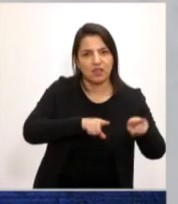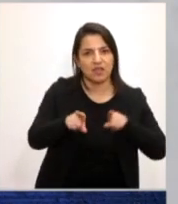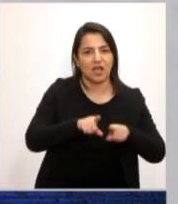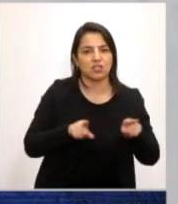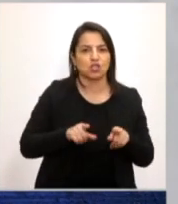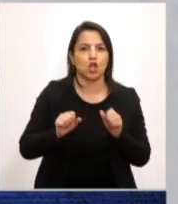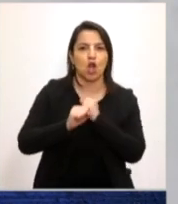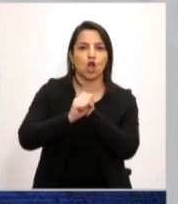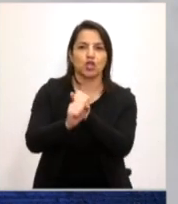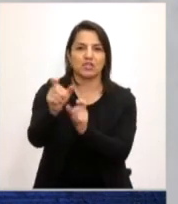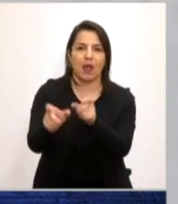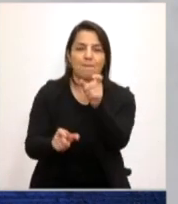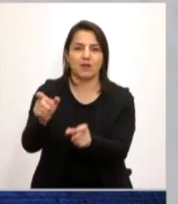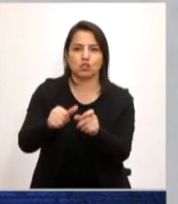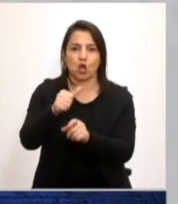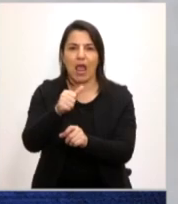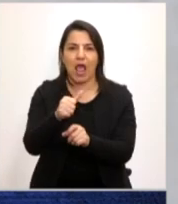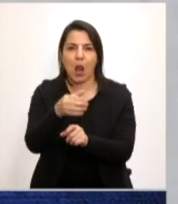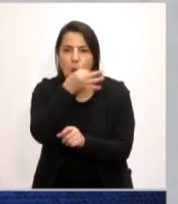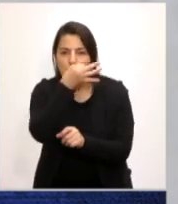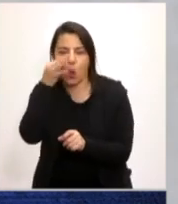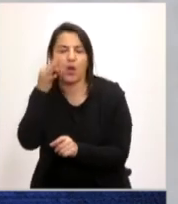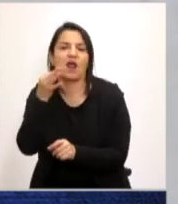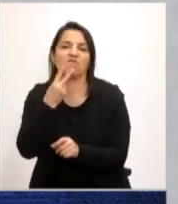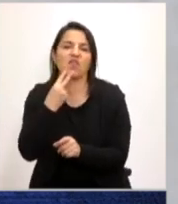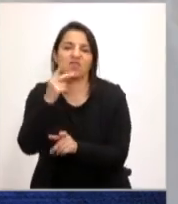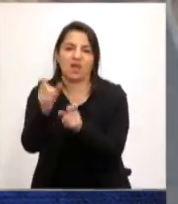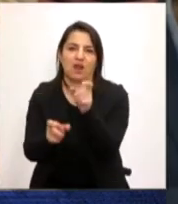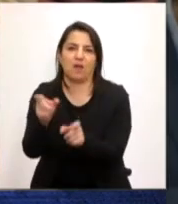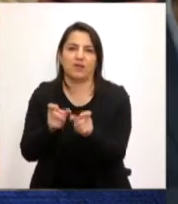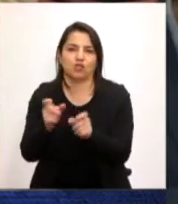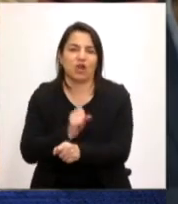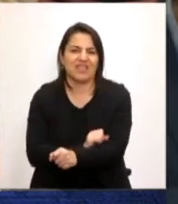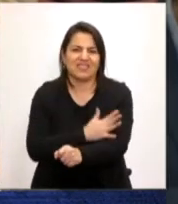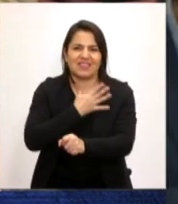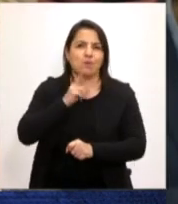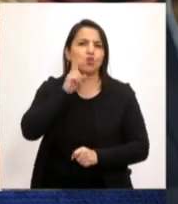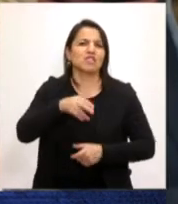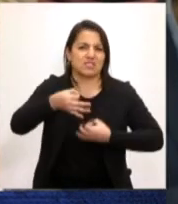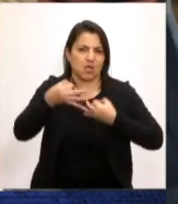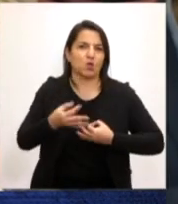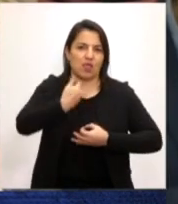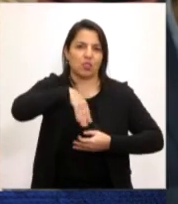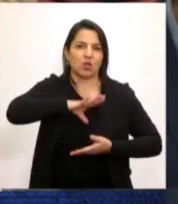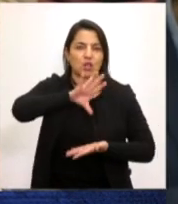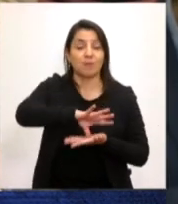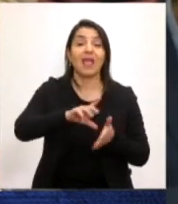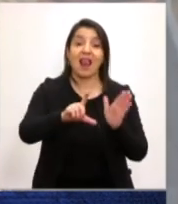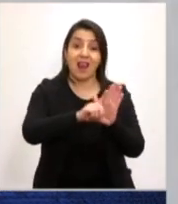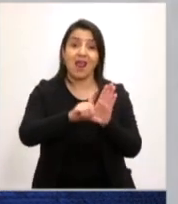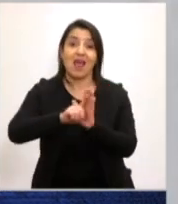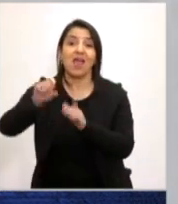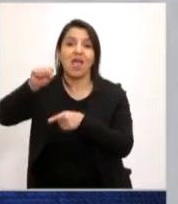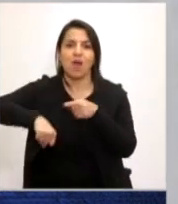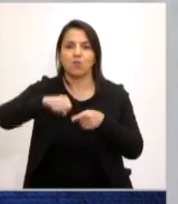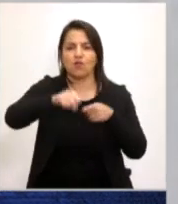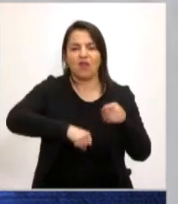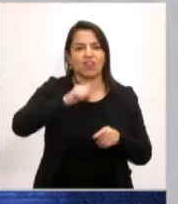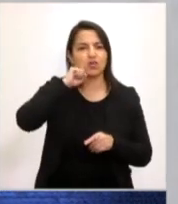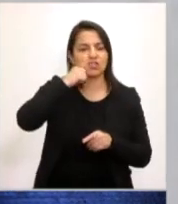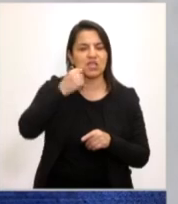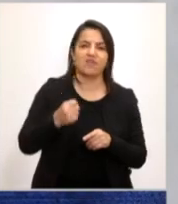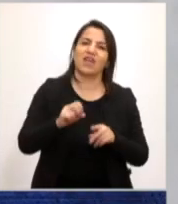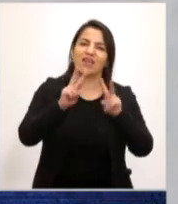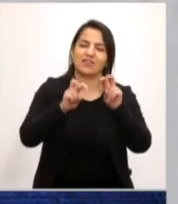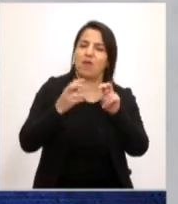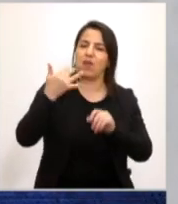personas y nos hacen sentir inseguros e inseguras en nuestro propio país. Las leyes que hemos aprobado son leyes que abordan áreas cruciales para